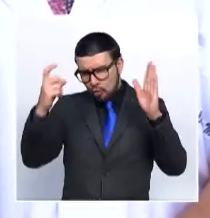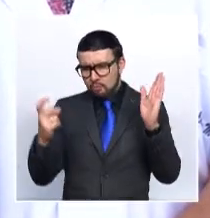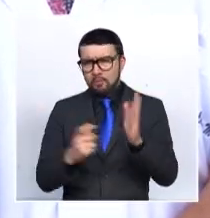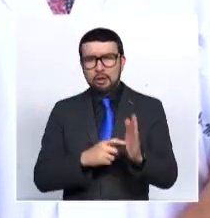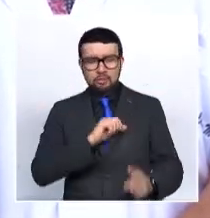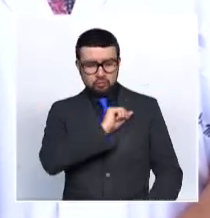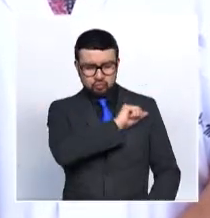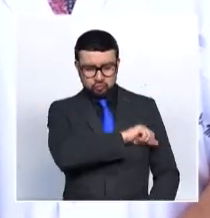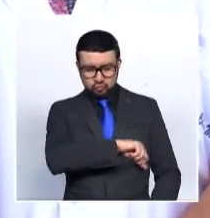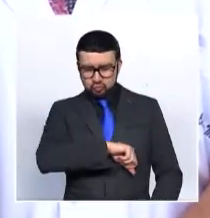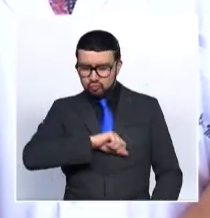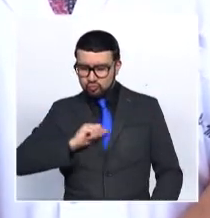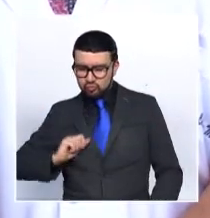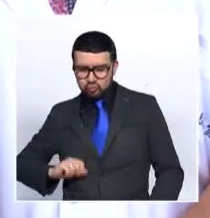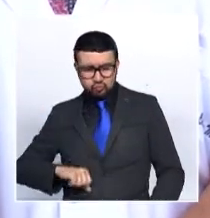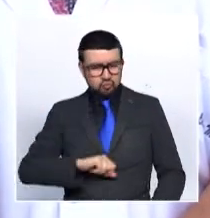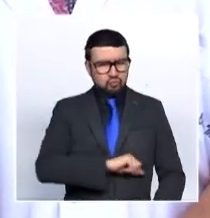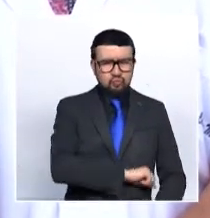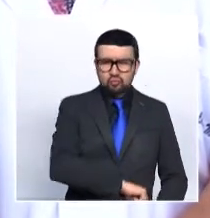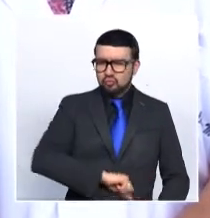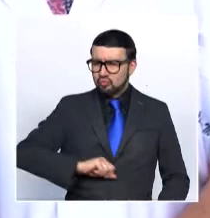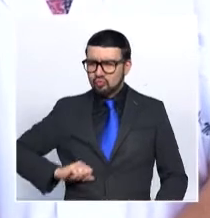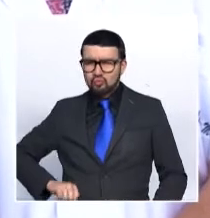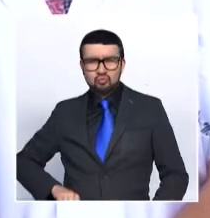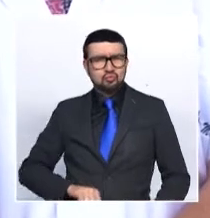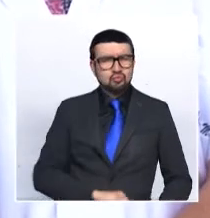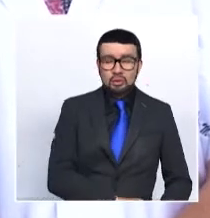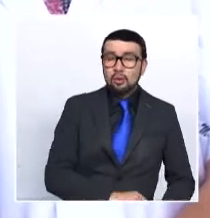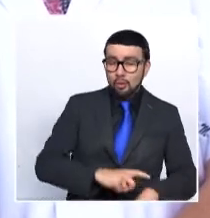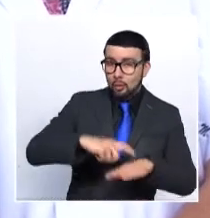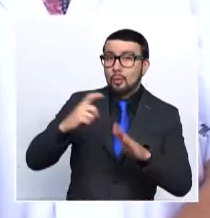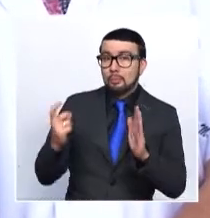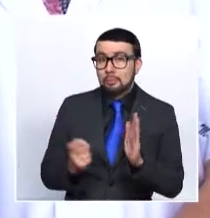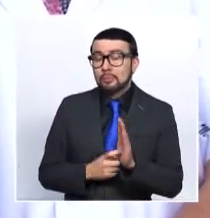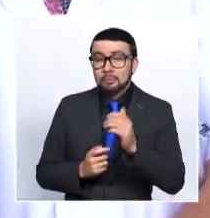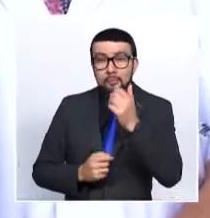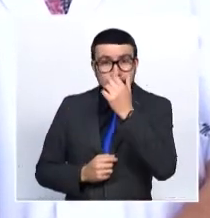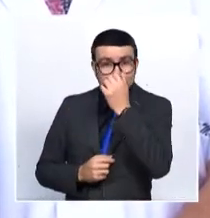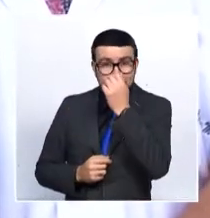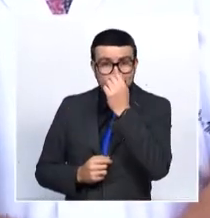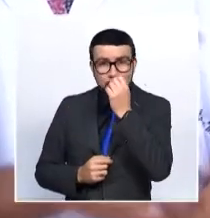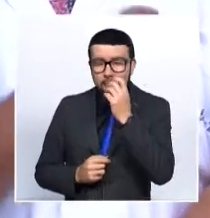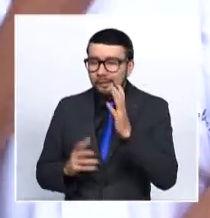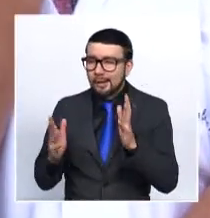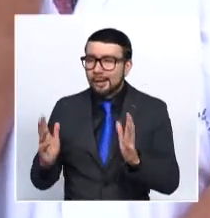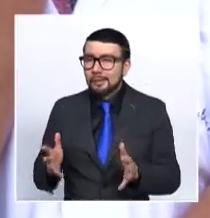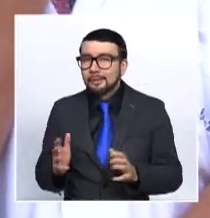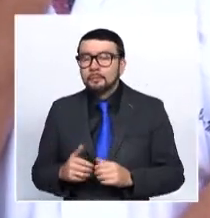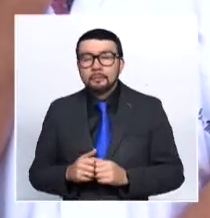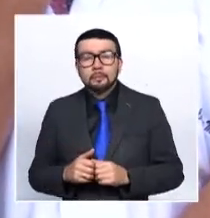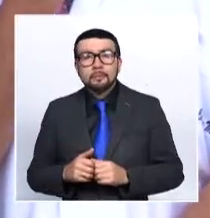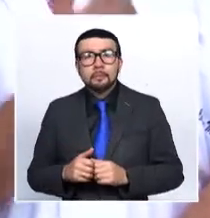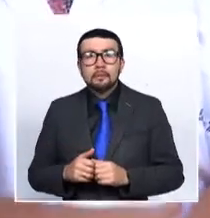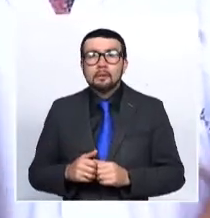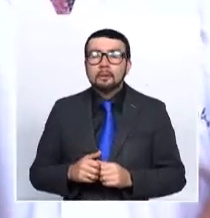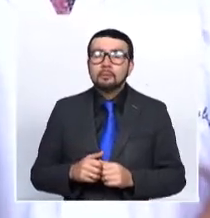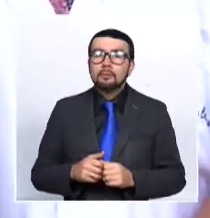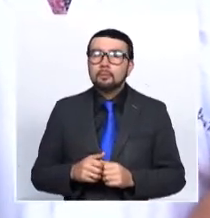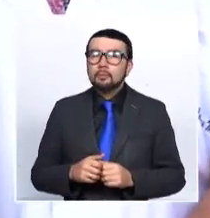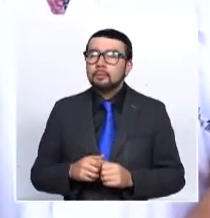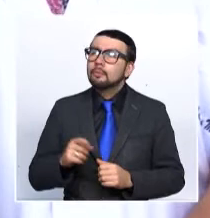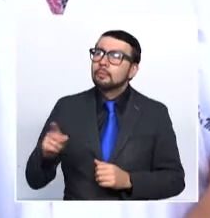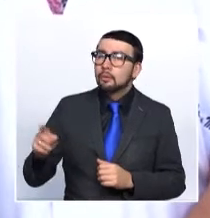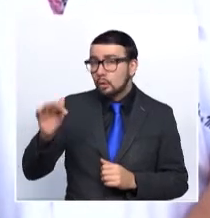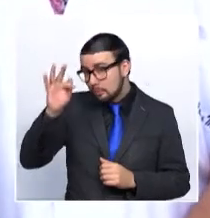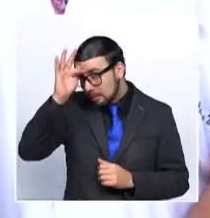momento por el médico que está haciendo la ecografía. Esto nos llevaba a ver cómo posteriormente